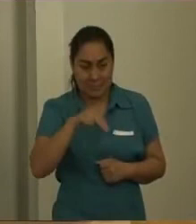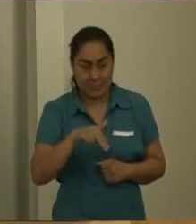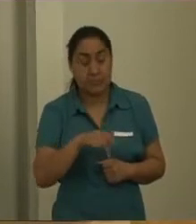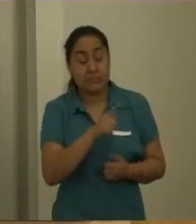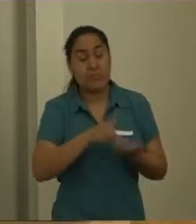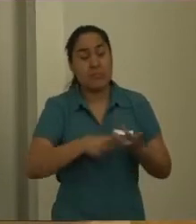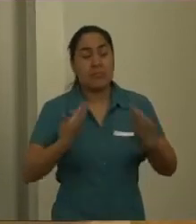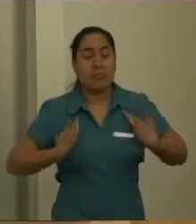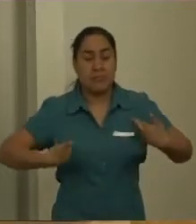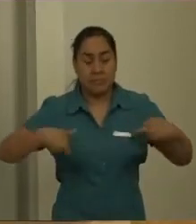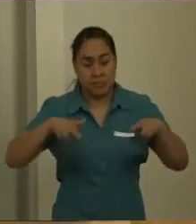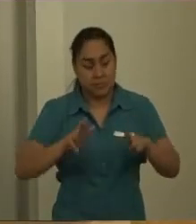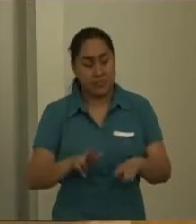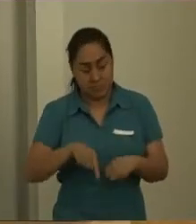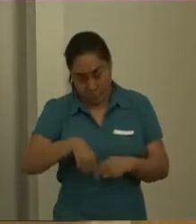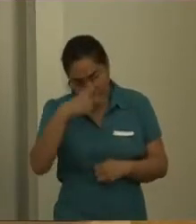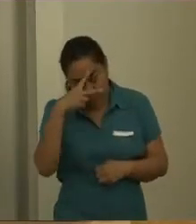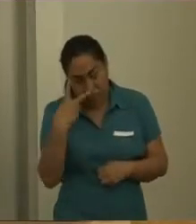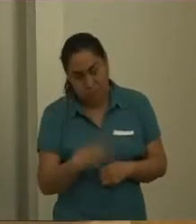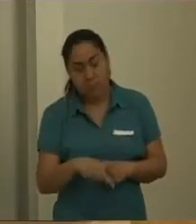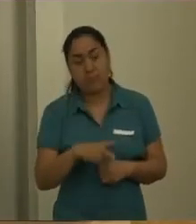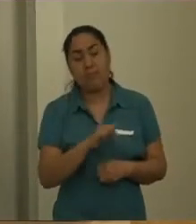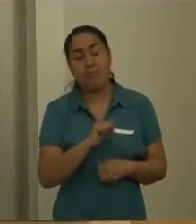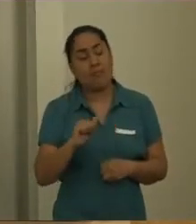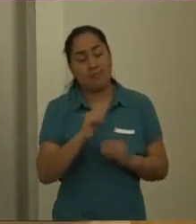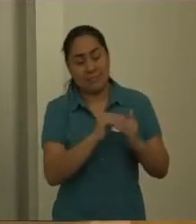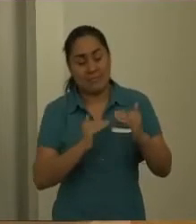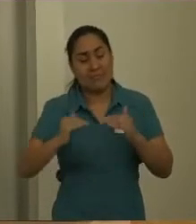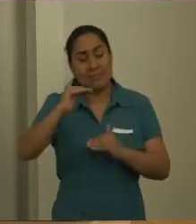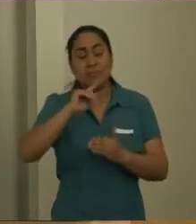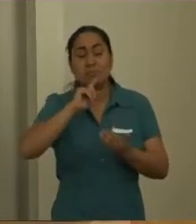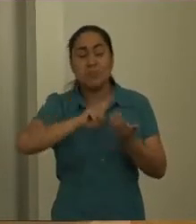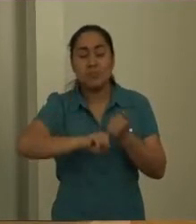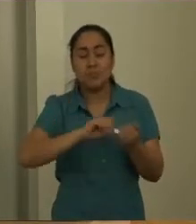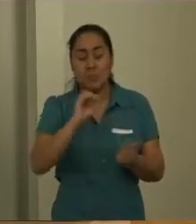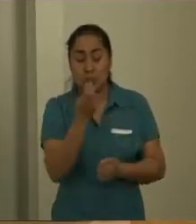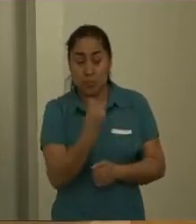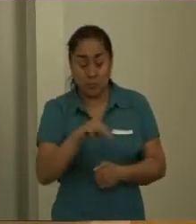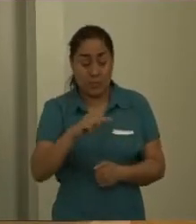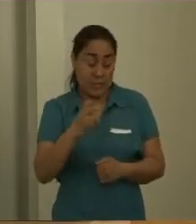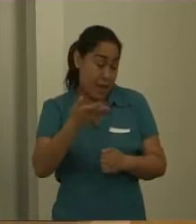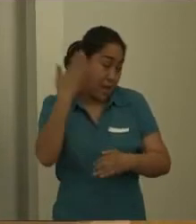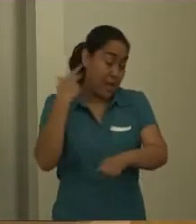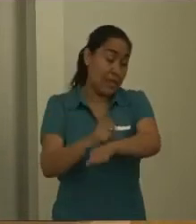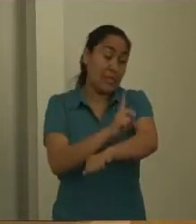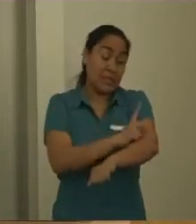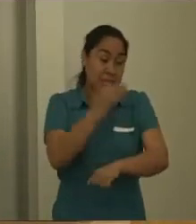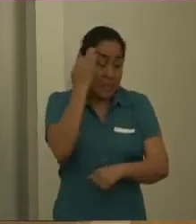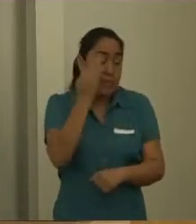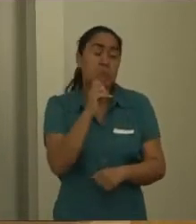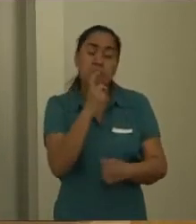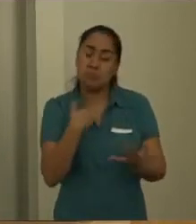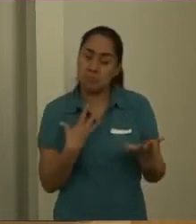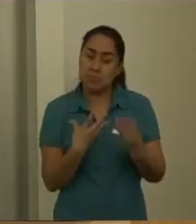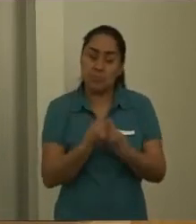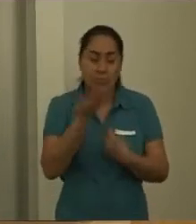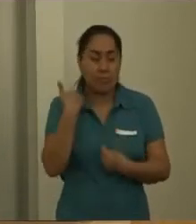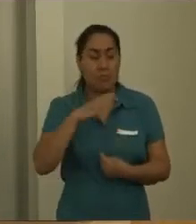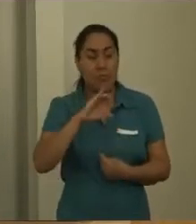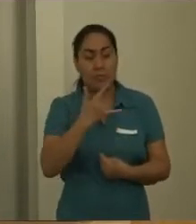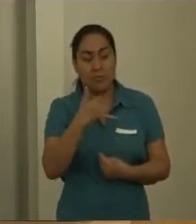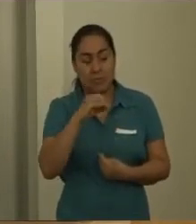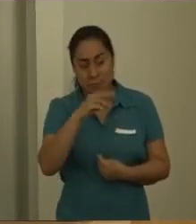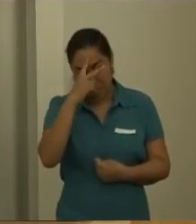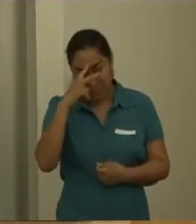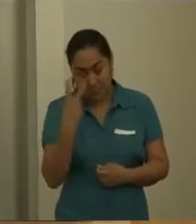representante en méxico del alto comisionado de las naciones unidas quien en aquella ocasión también se unió al colegio de mexico y a